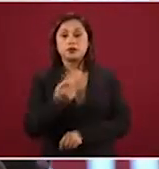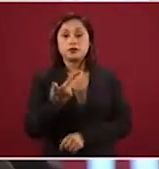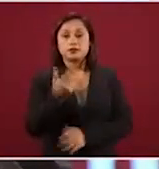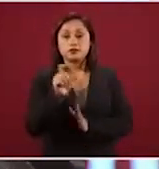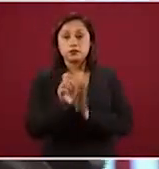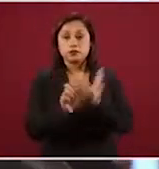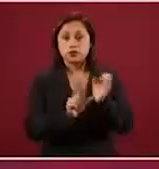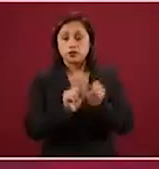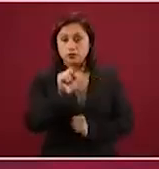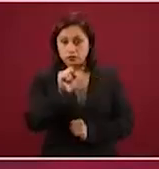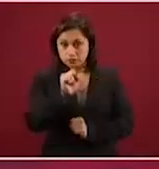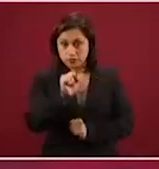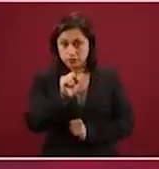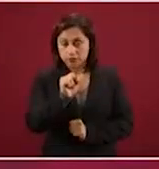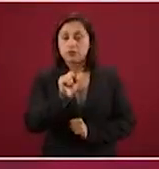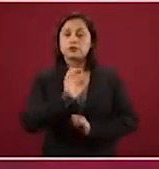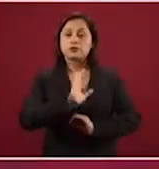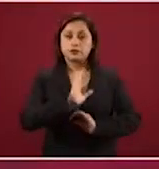y